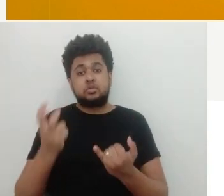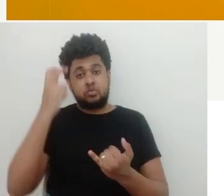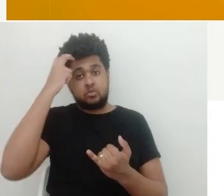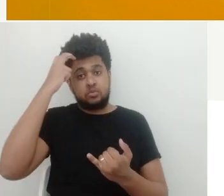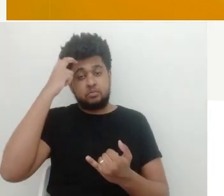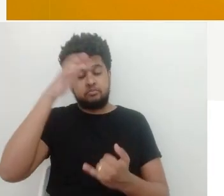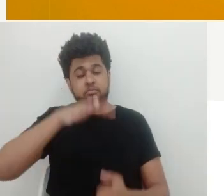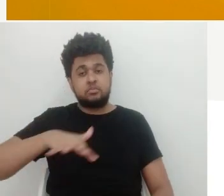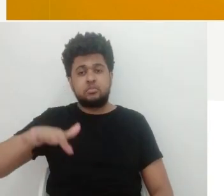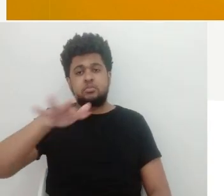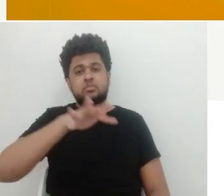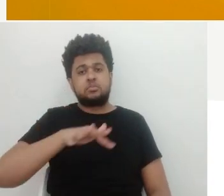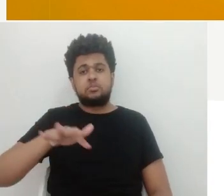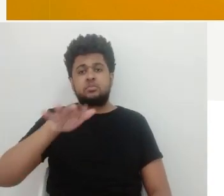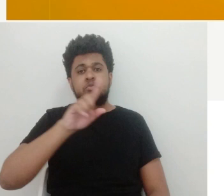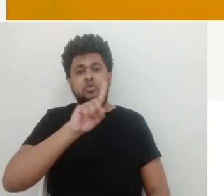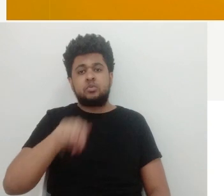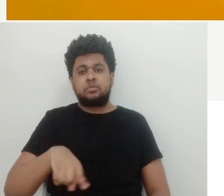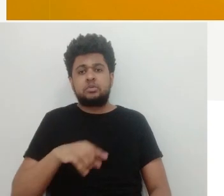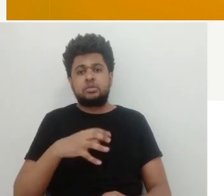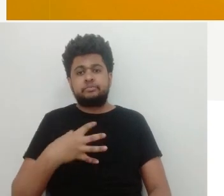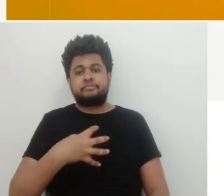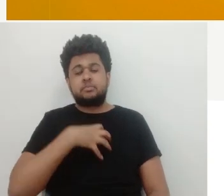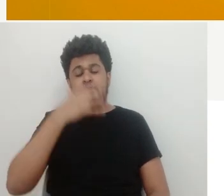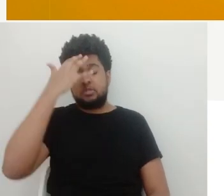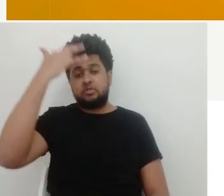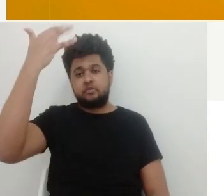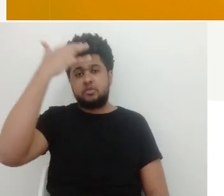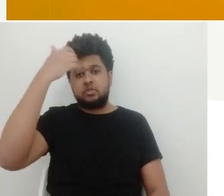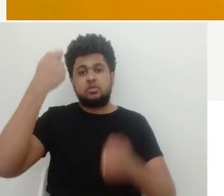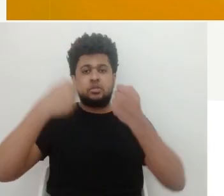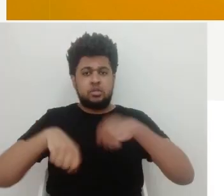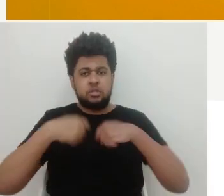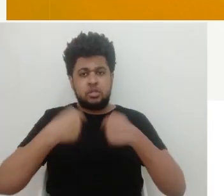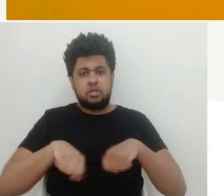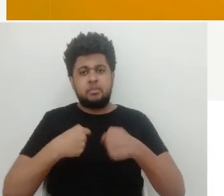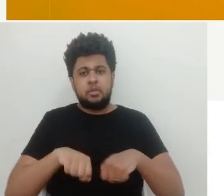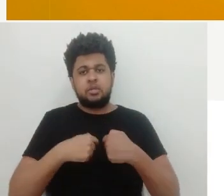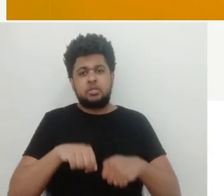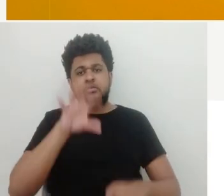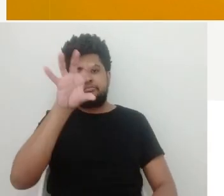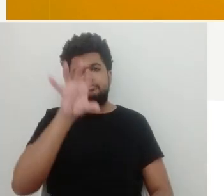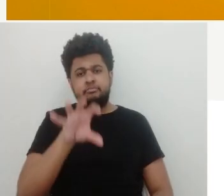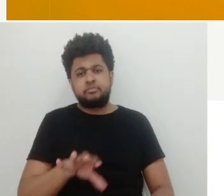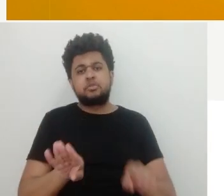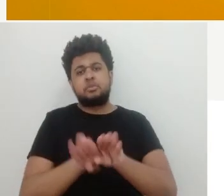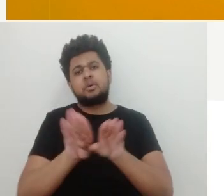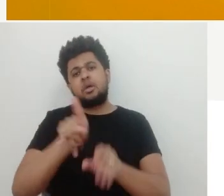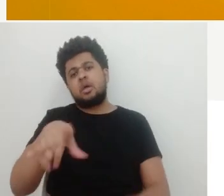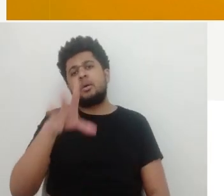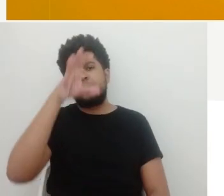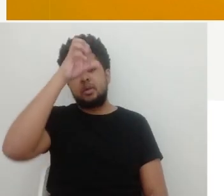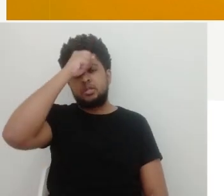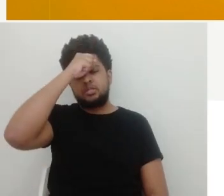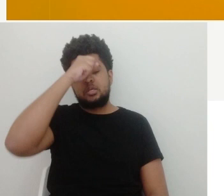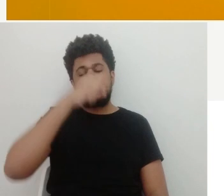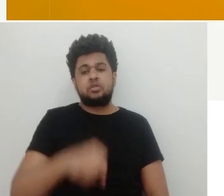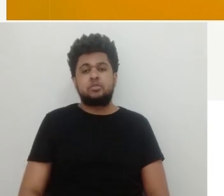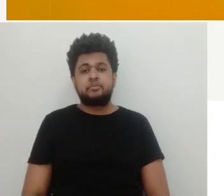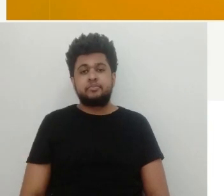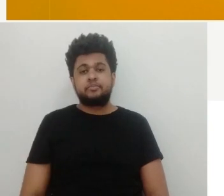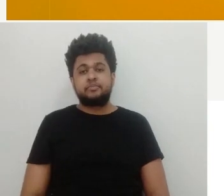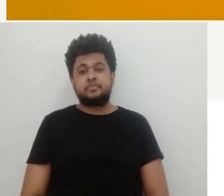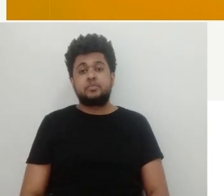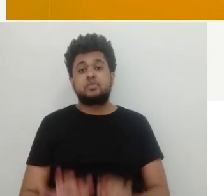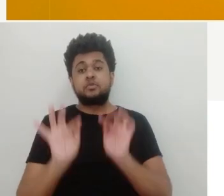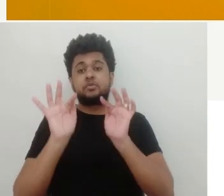aprendizajes. Y finalmente, destacar la importancia de las redes de colaboración. En la maestría nos